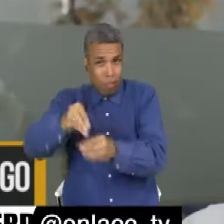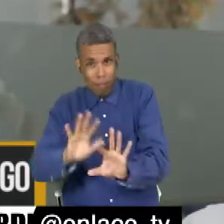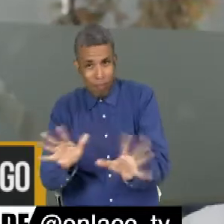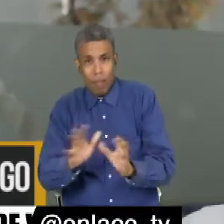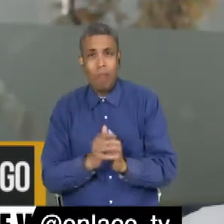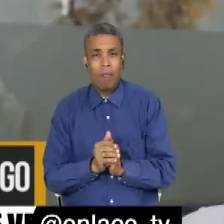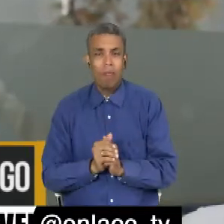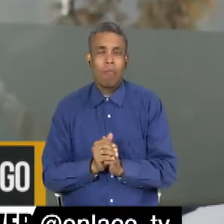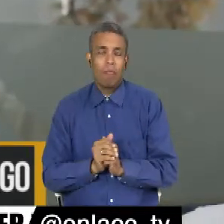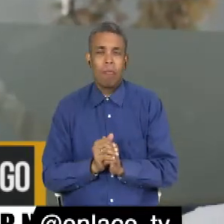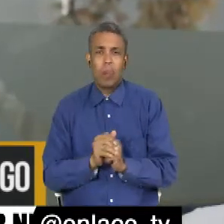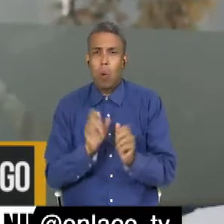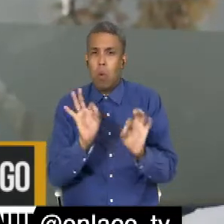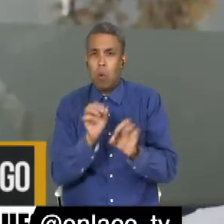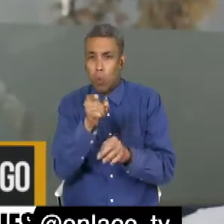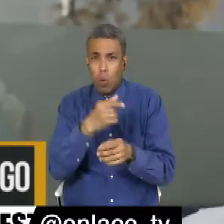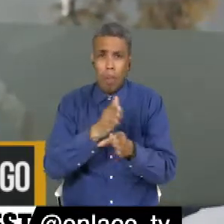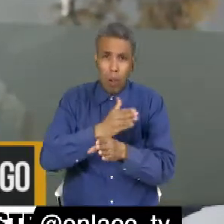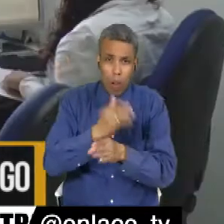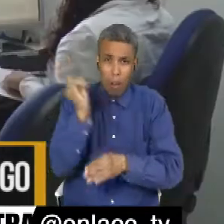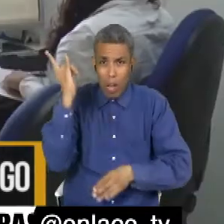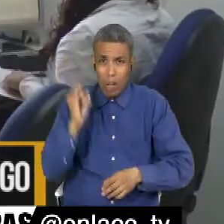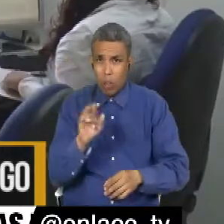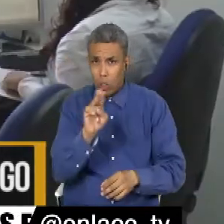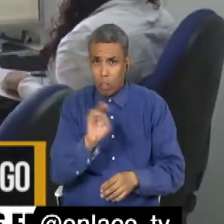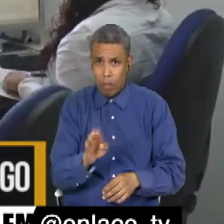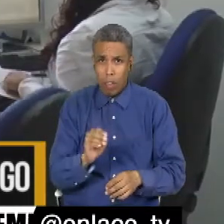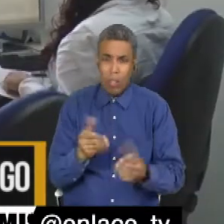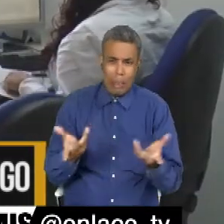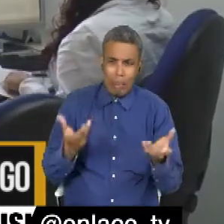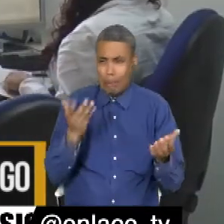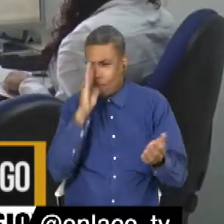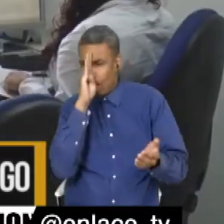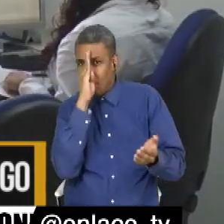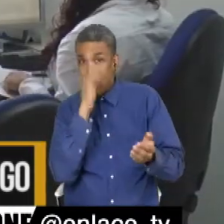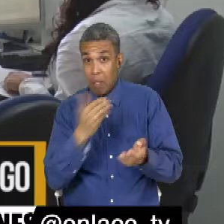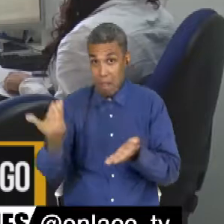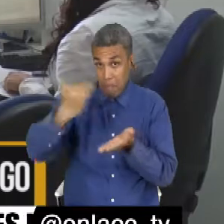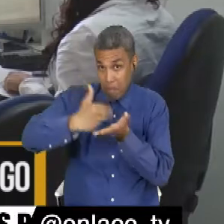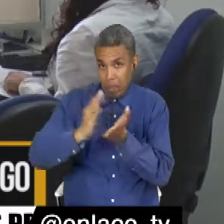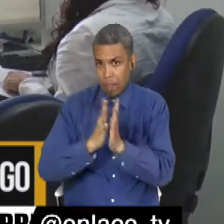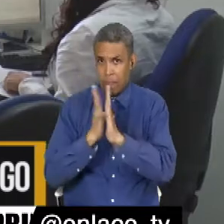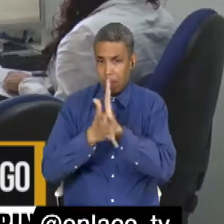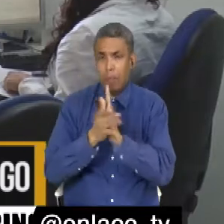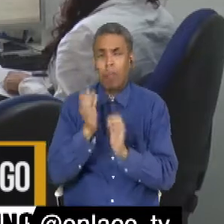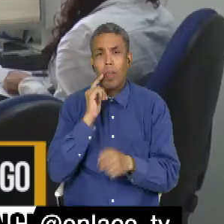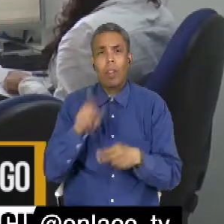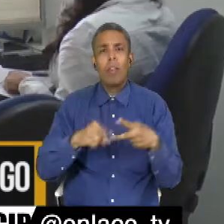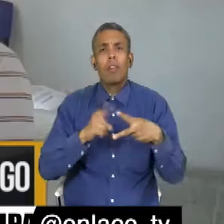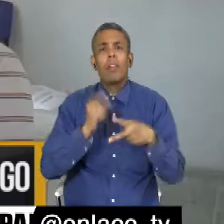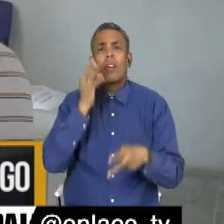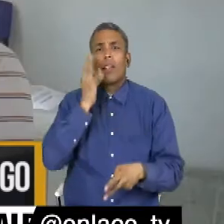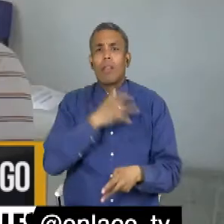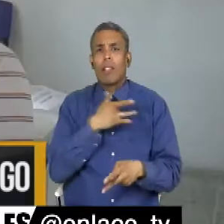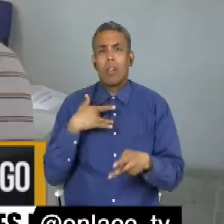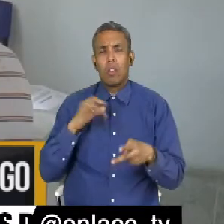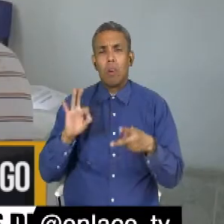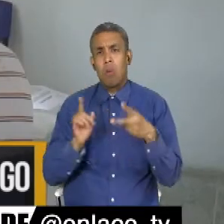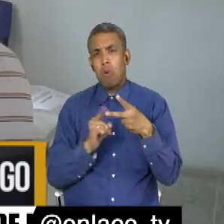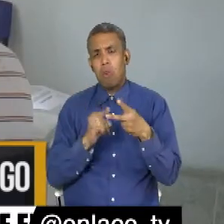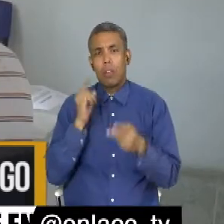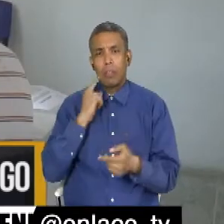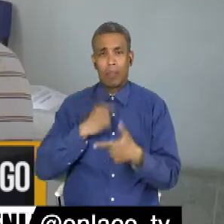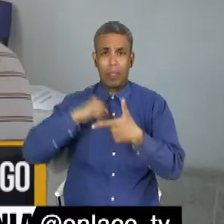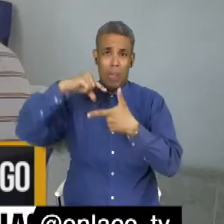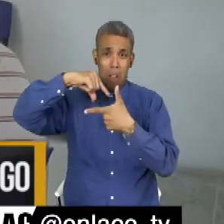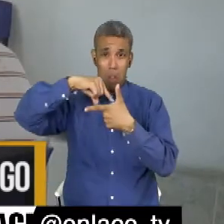de afiliación en la ciudad. Y eso es lo que queremos. Empresas prestadoras como Café Salud y Nueva EPS subsidiadas estarán haciendo el